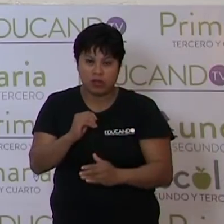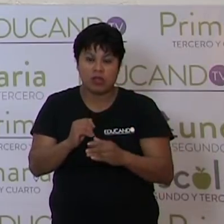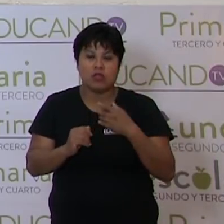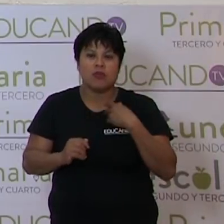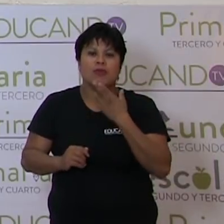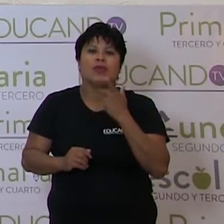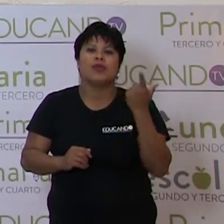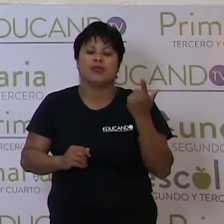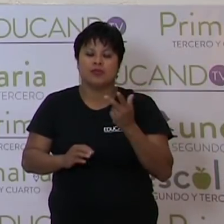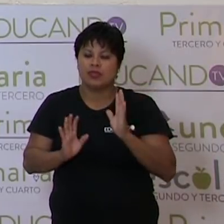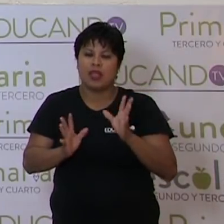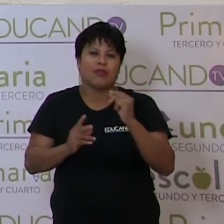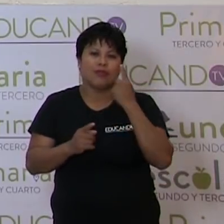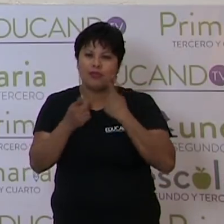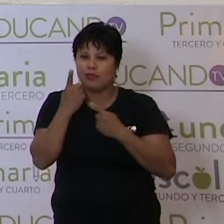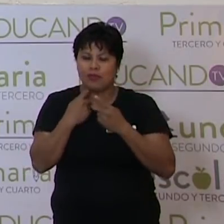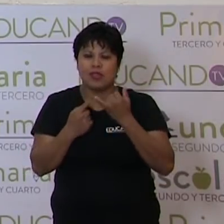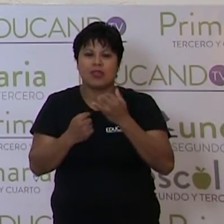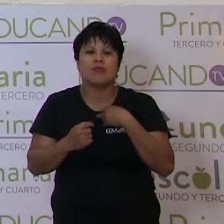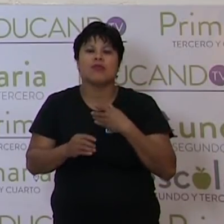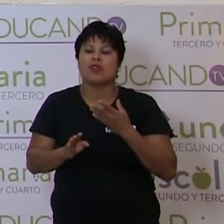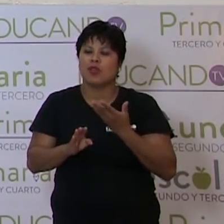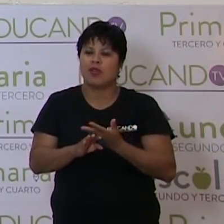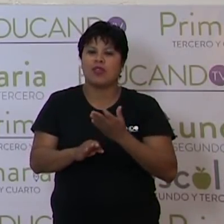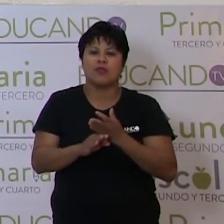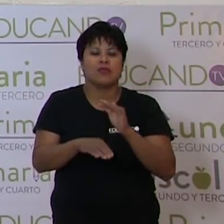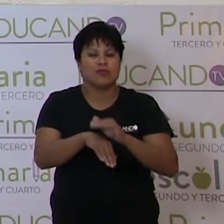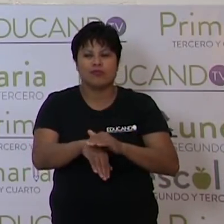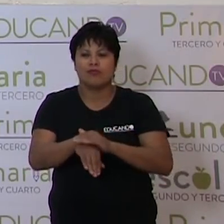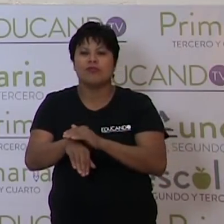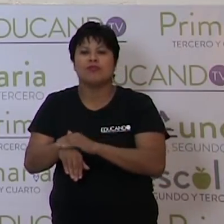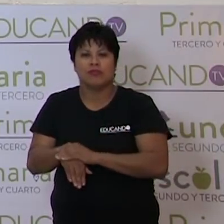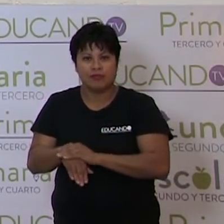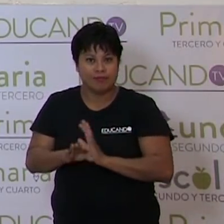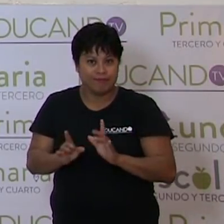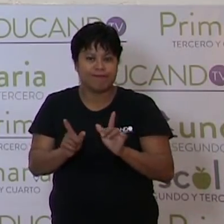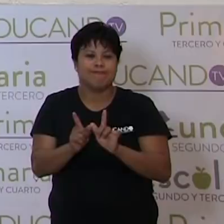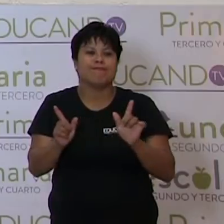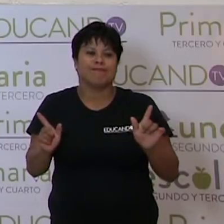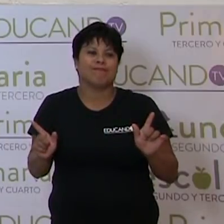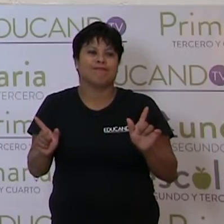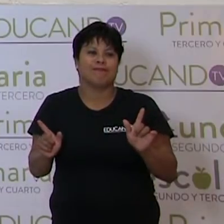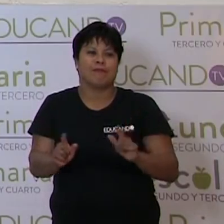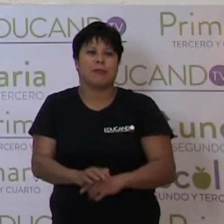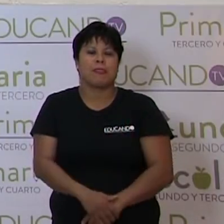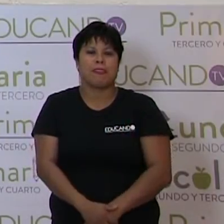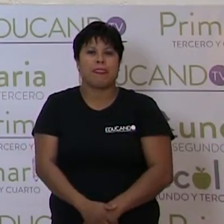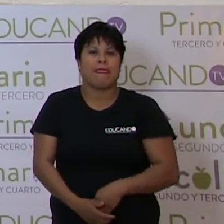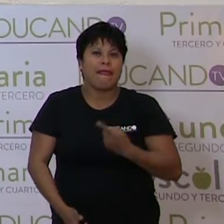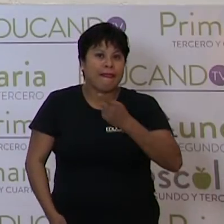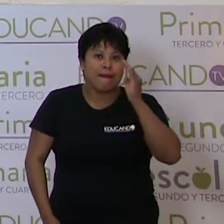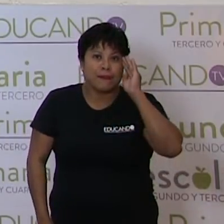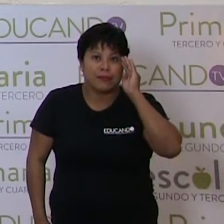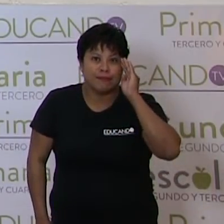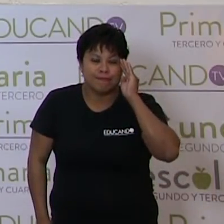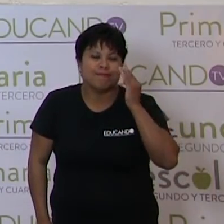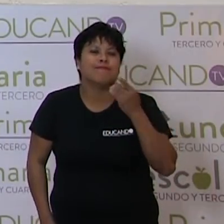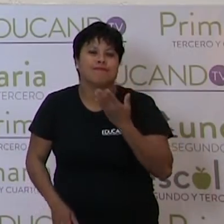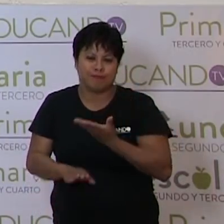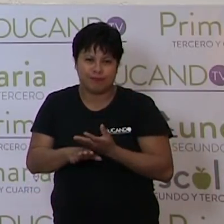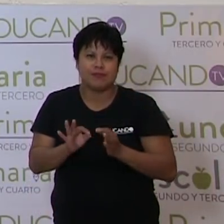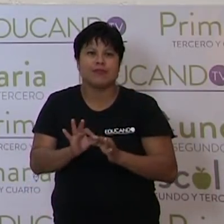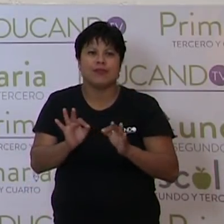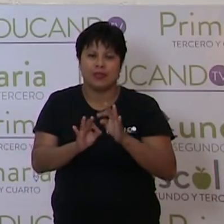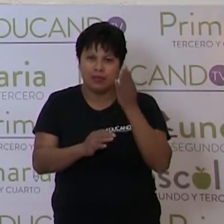porté mejor, ya no lloraba y me volví muy amiguero. Ahora sí ya quedó nuestro ejercicio. ¿Qué les parece? ¿Verdad que es muy